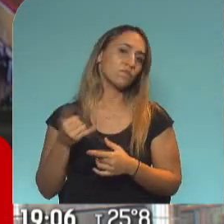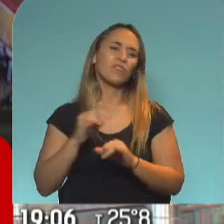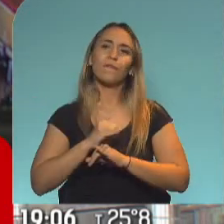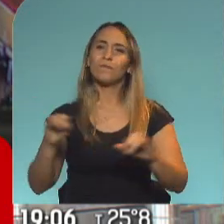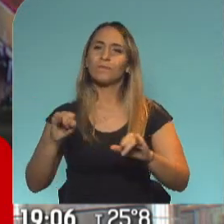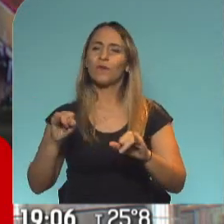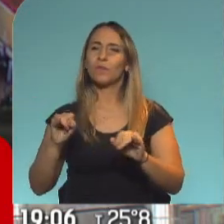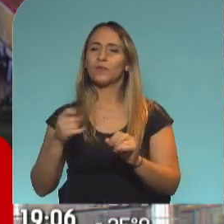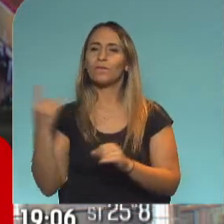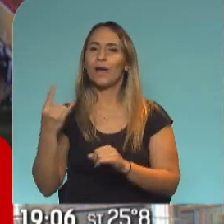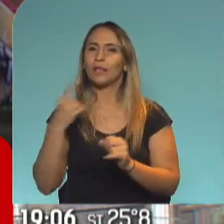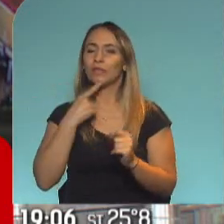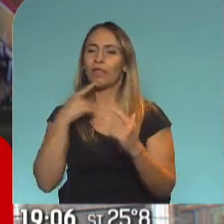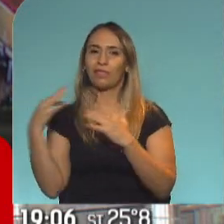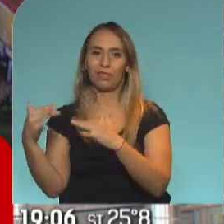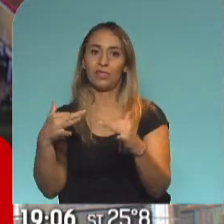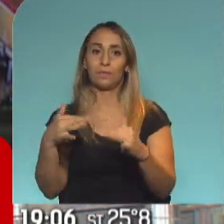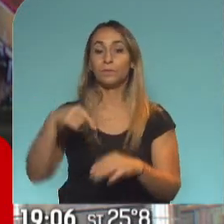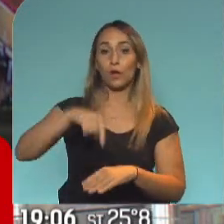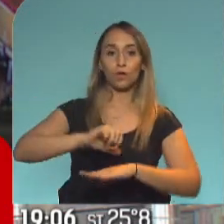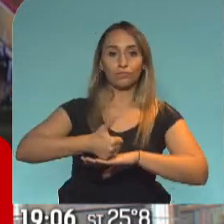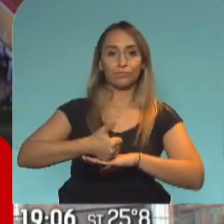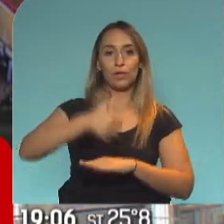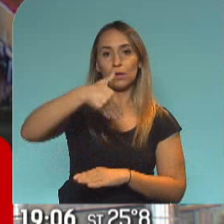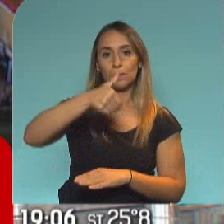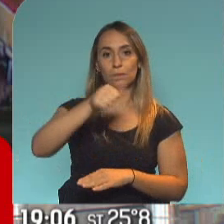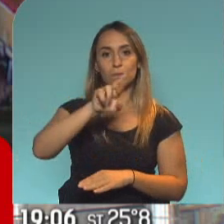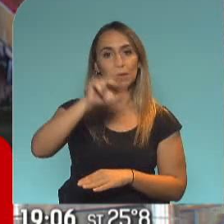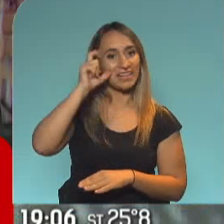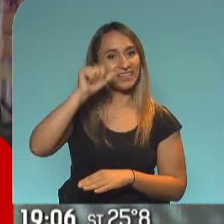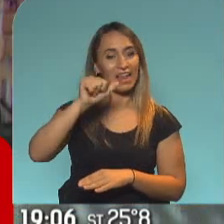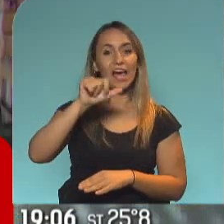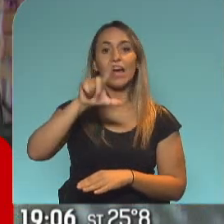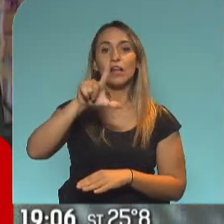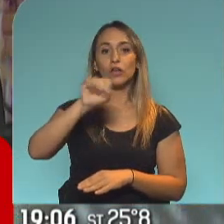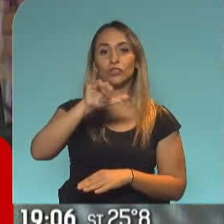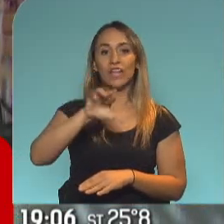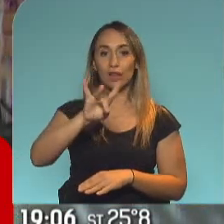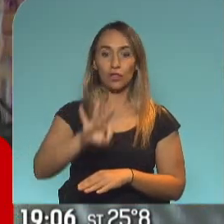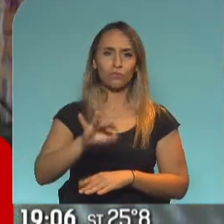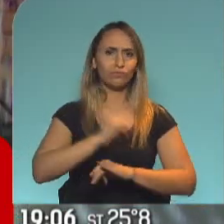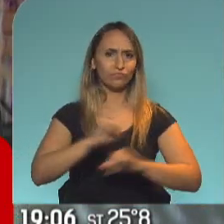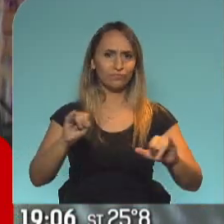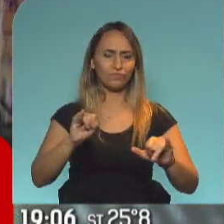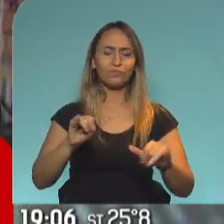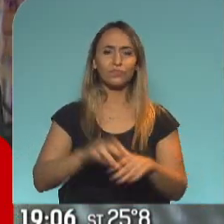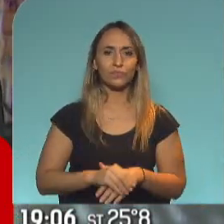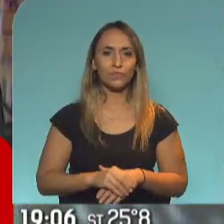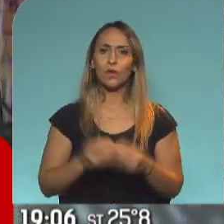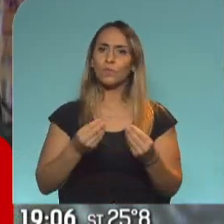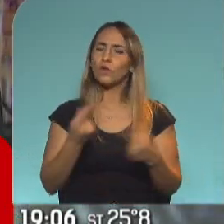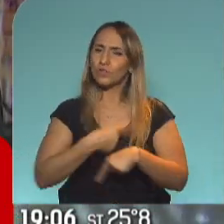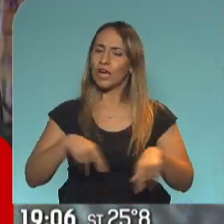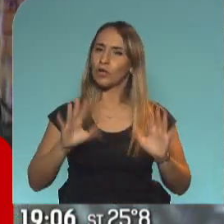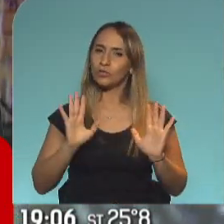errónea circulando, tal es así que hoy salió Marcela Lozardo a aclarar algunos aspectos. Bienvenido, Nicolás. Feli, ¿cómo estás? Sí, bien. Varias cosas hay que decir. Lo primero es